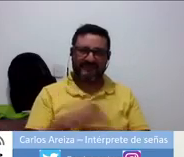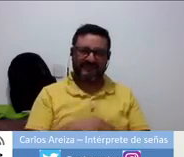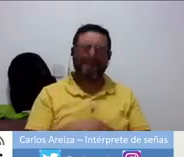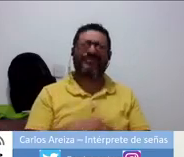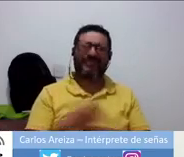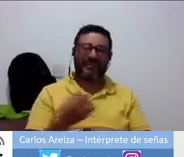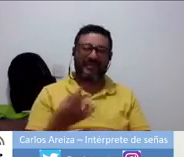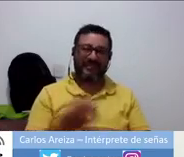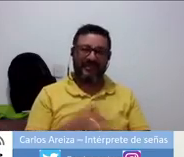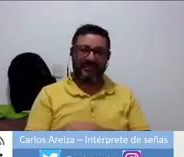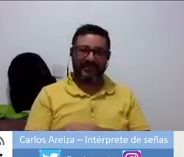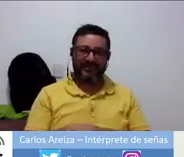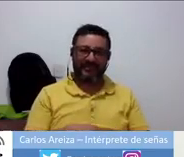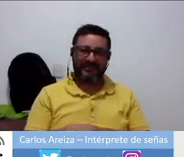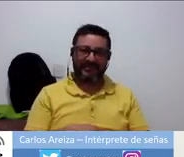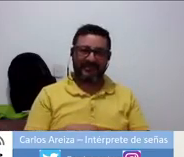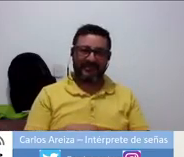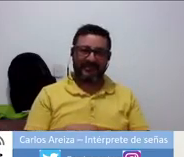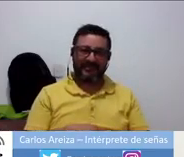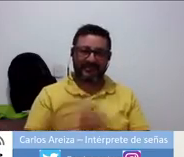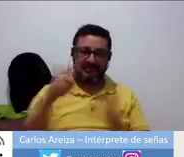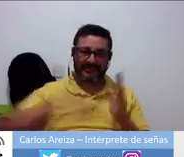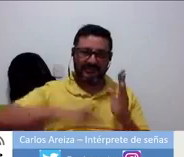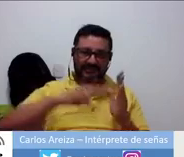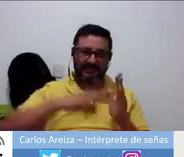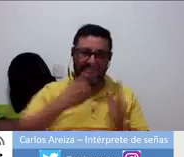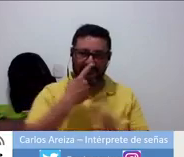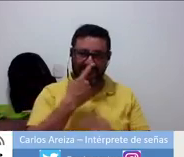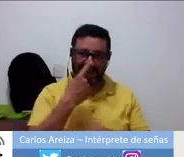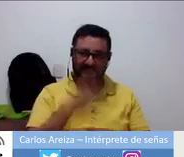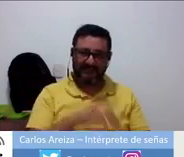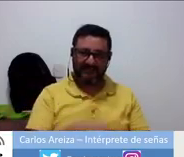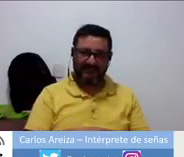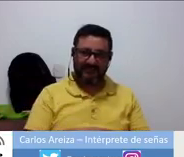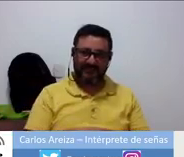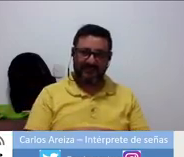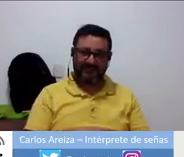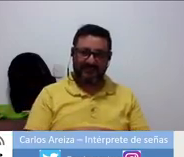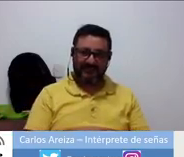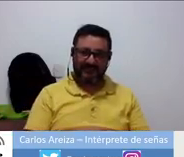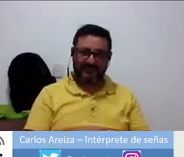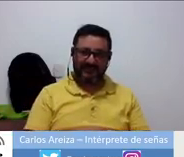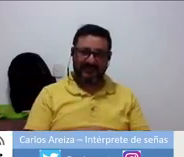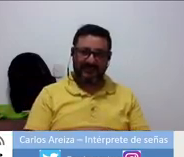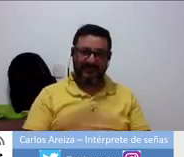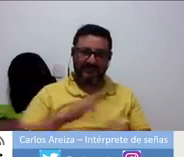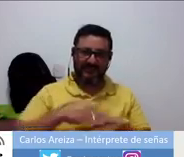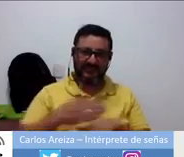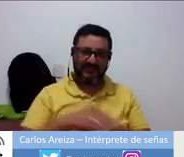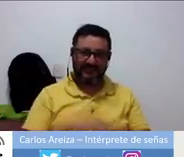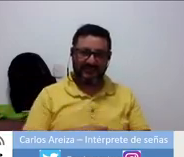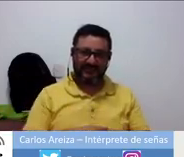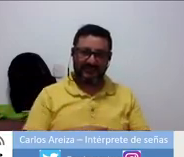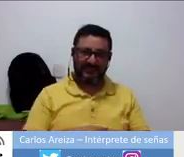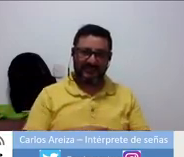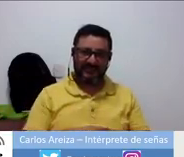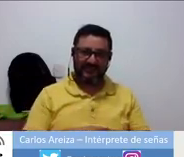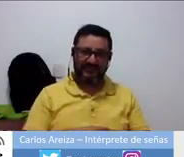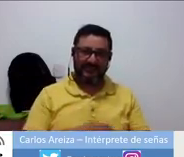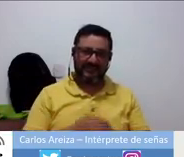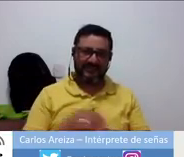Cuando me empiezo a meter pues como a las redes sociales y empiezo a ver lo que está pasando, yo como que muy bueno. Horas después ya los mensajes iban subiendo un poquito de tono